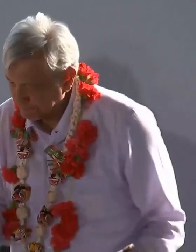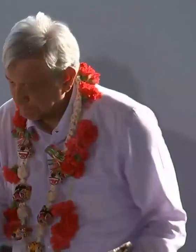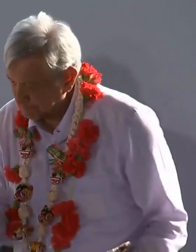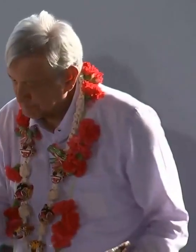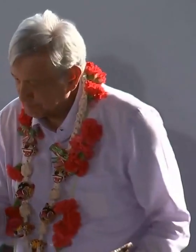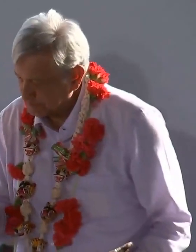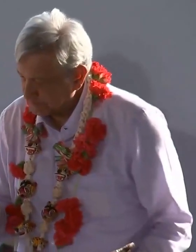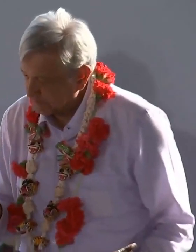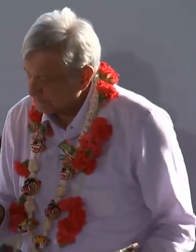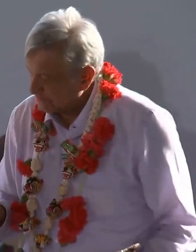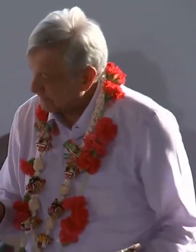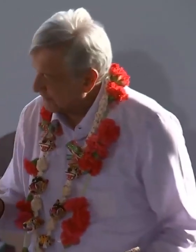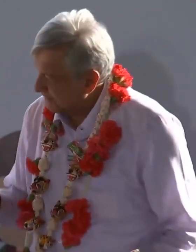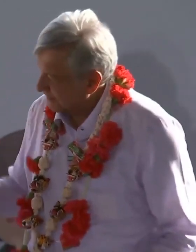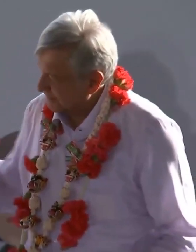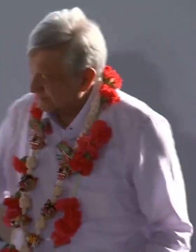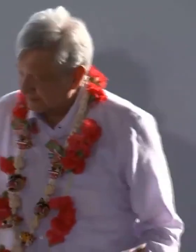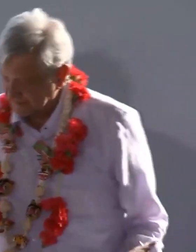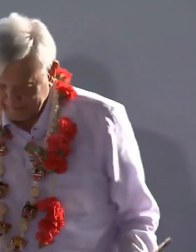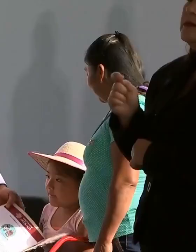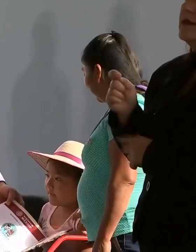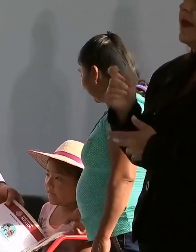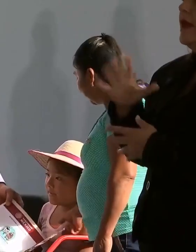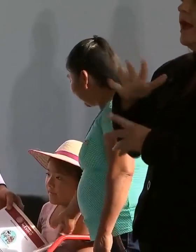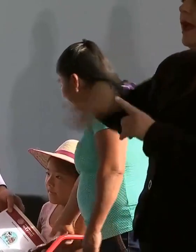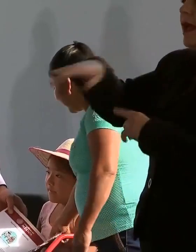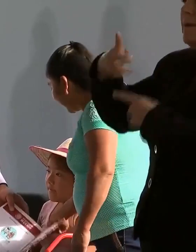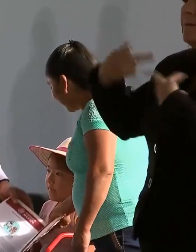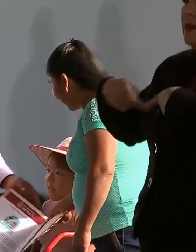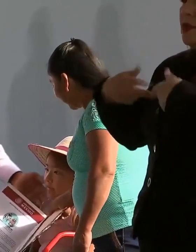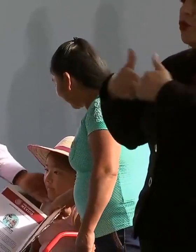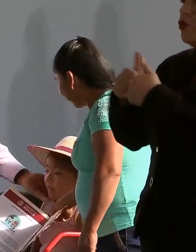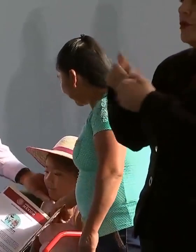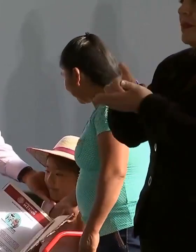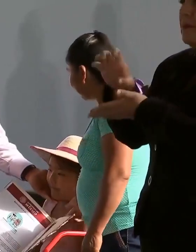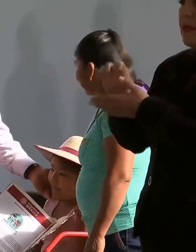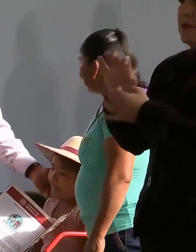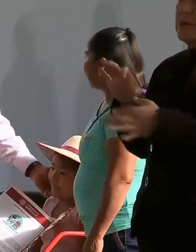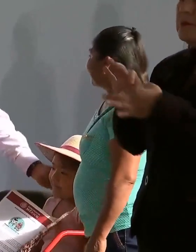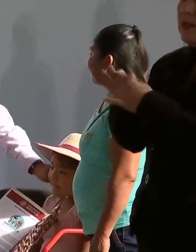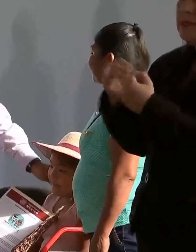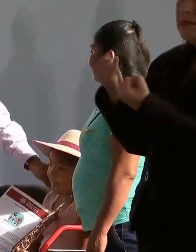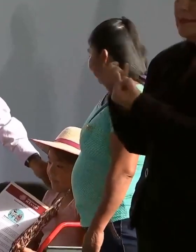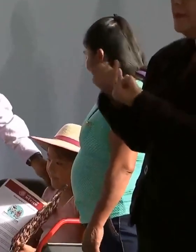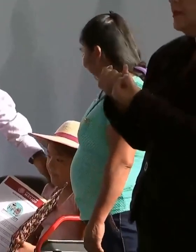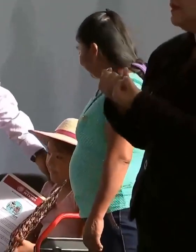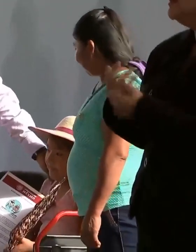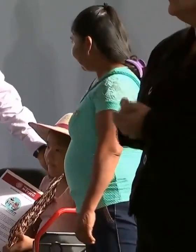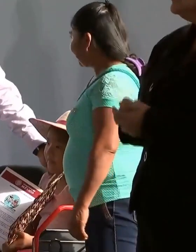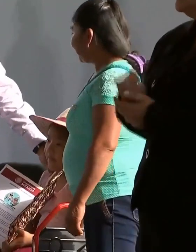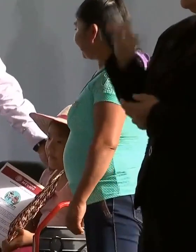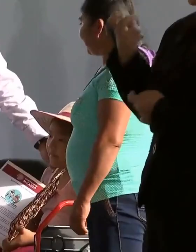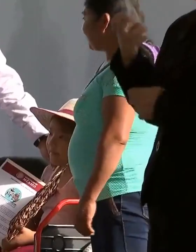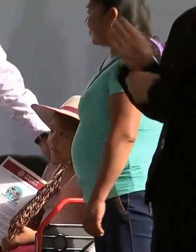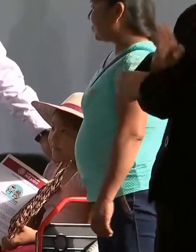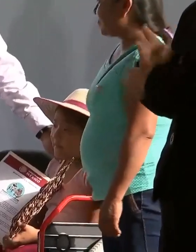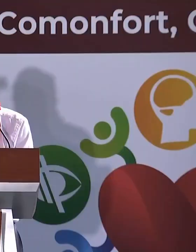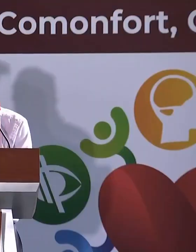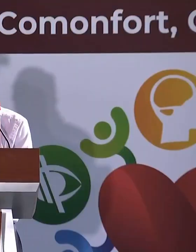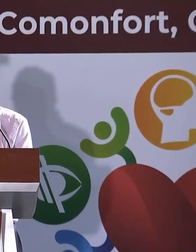niñas niños adultos todos van a tener también su pensión